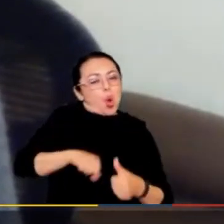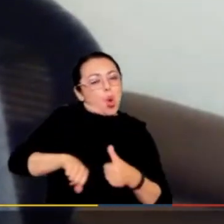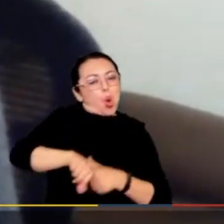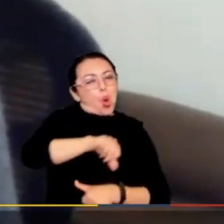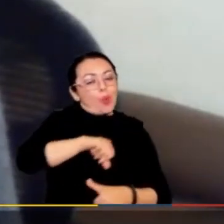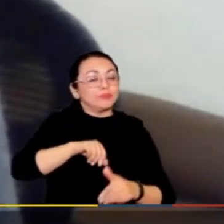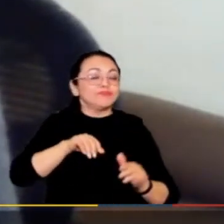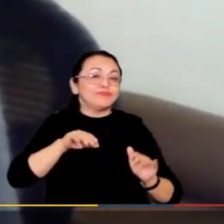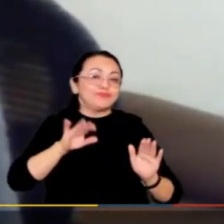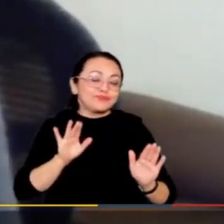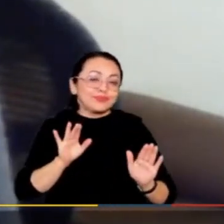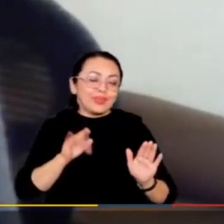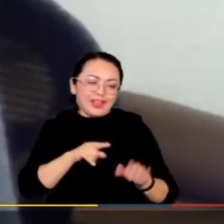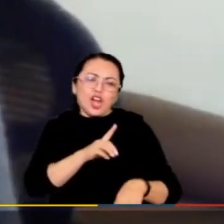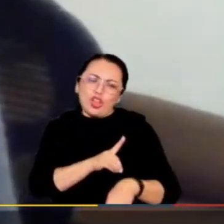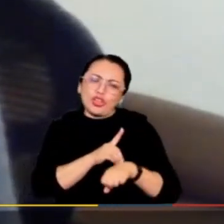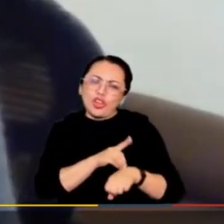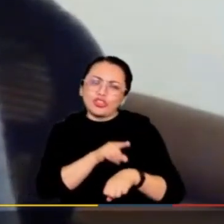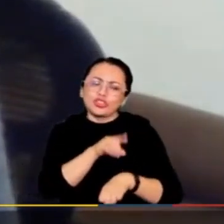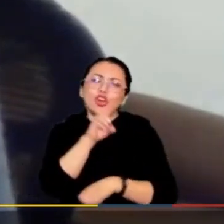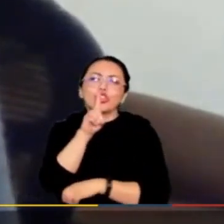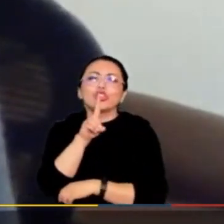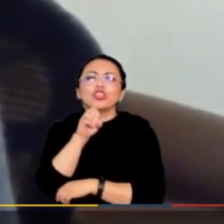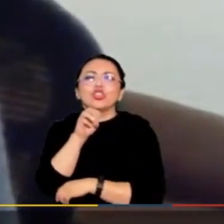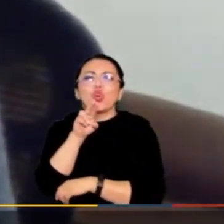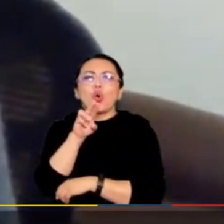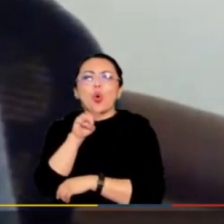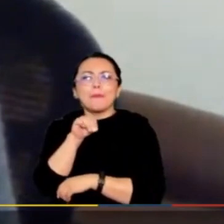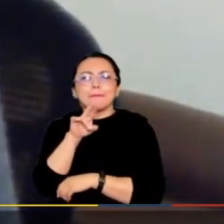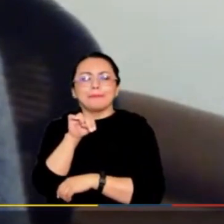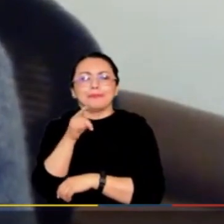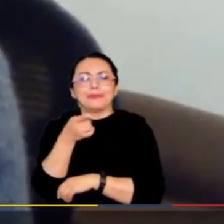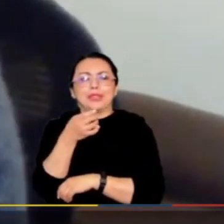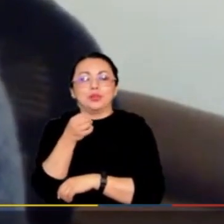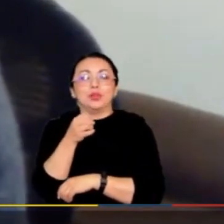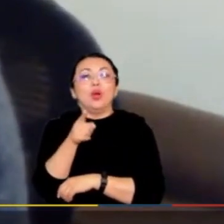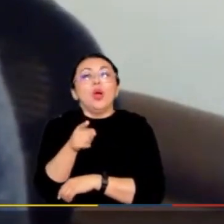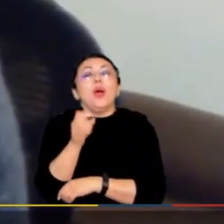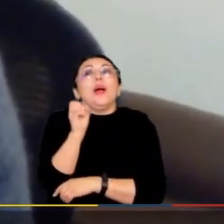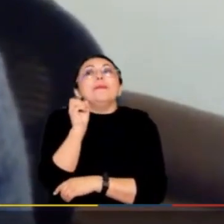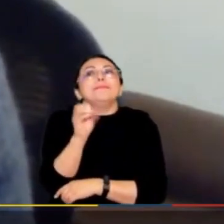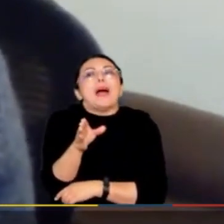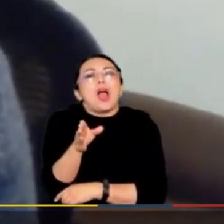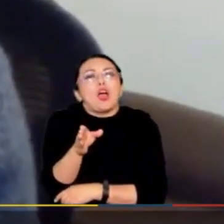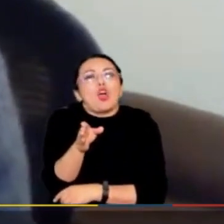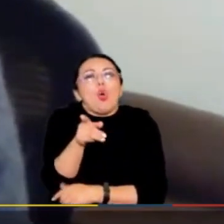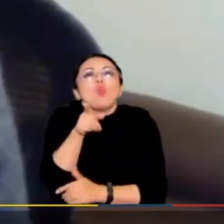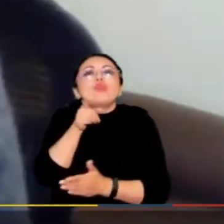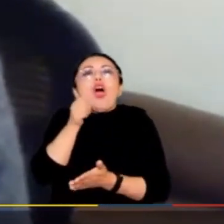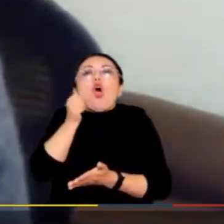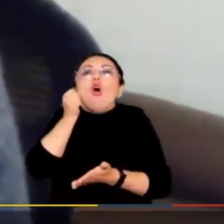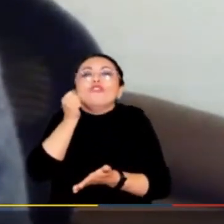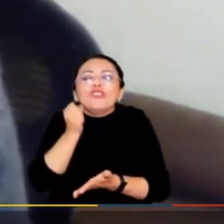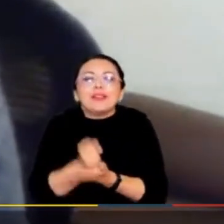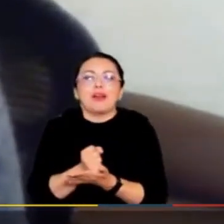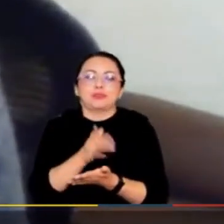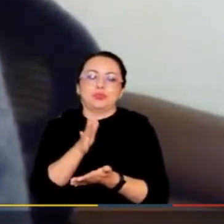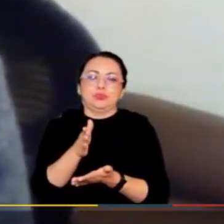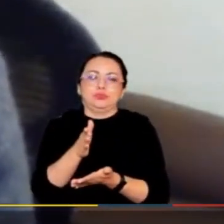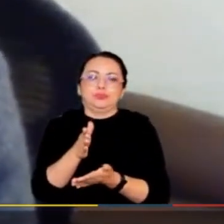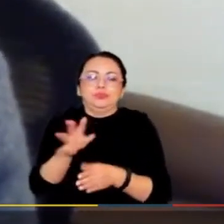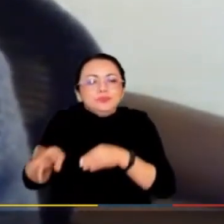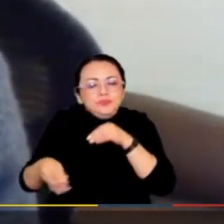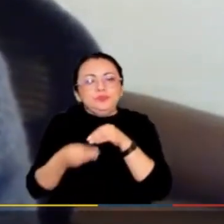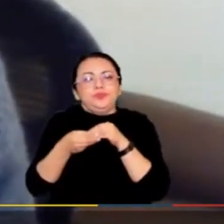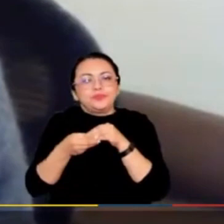Domingo ha resaltado, y es el banco tiene una obligación adicional, tiene una obligación con su cliente, pero además una obligación adicional de